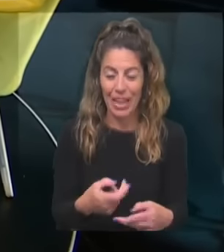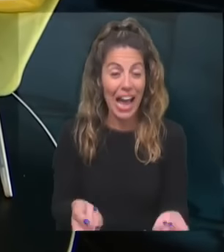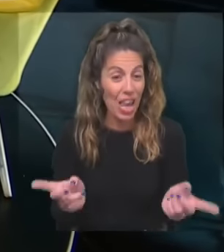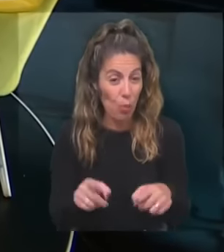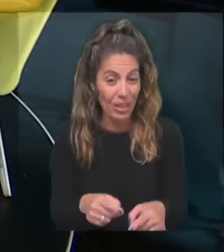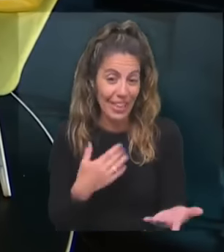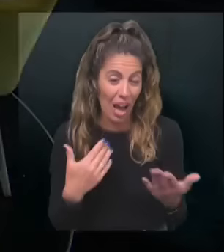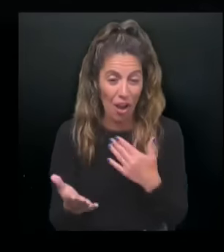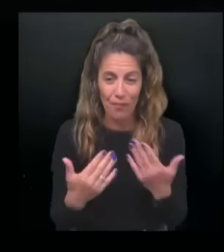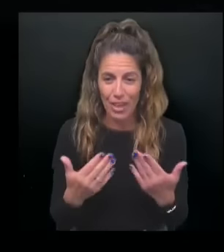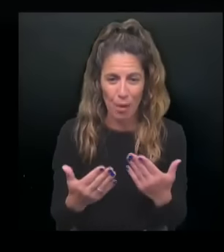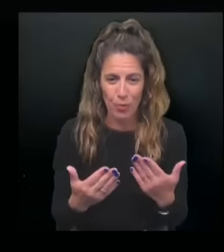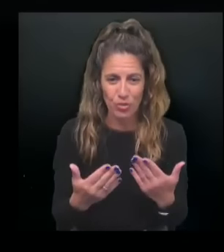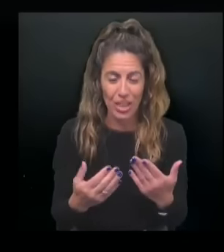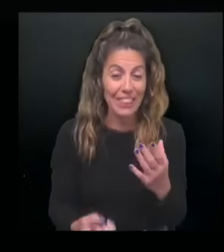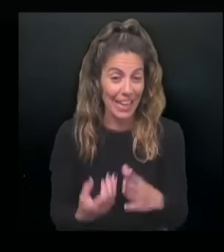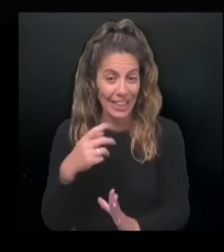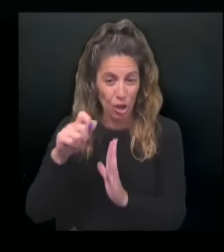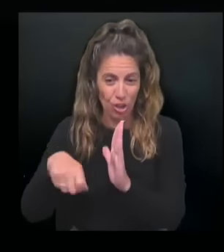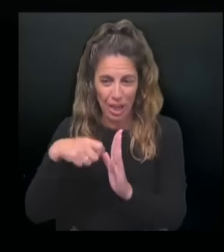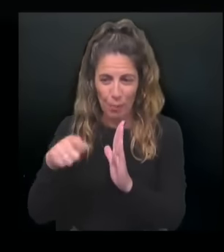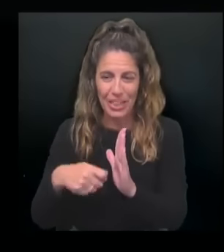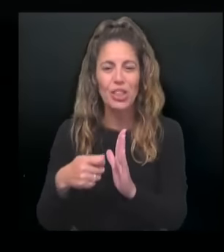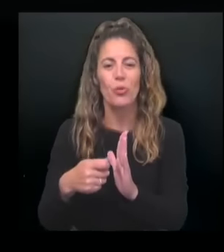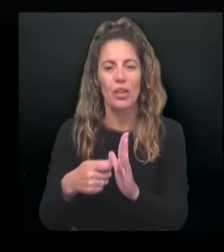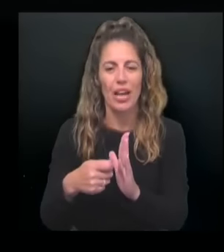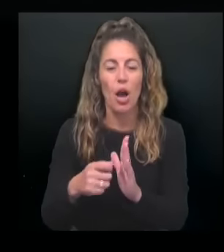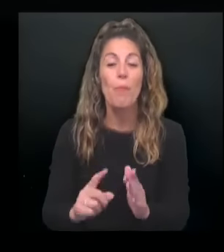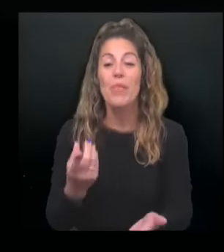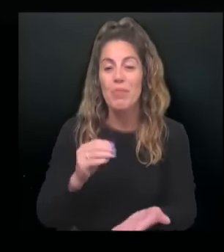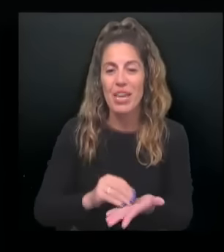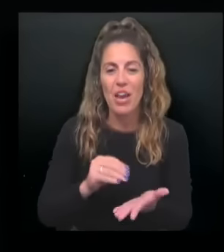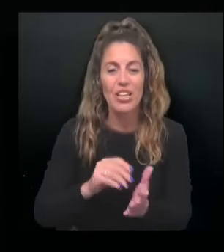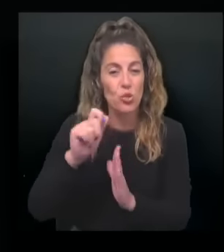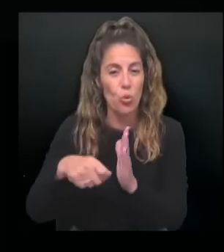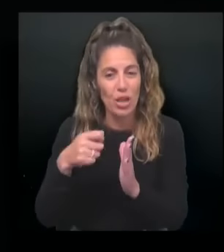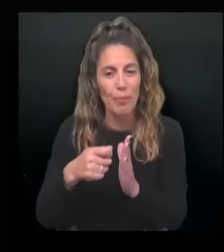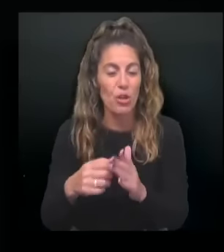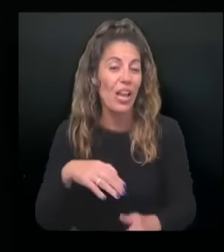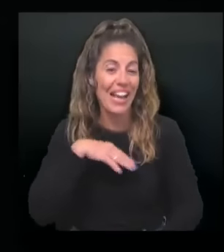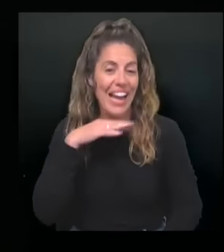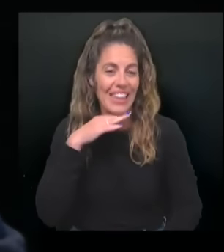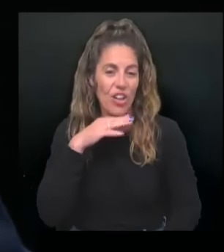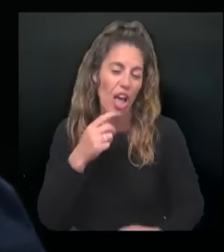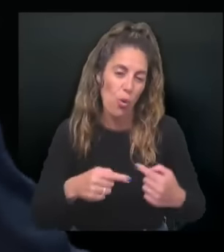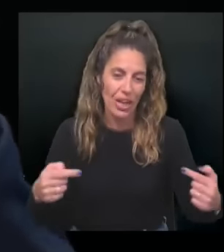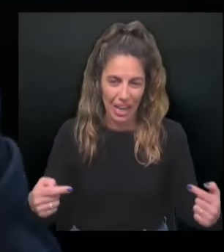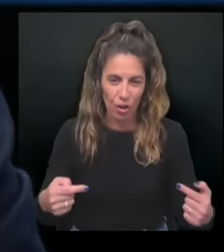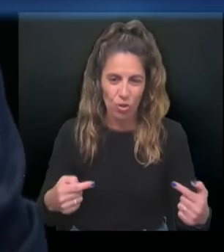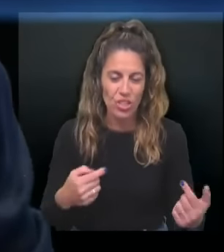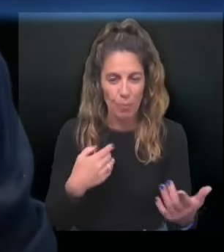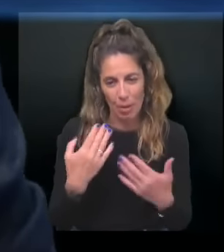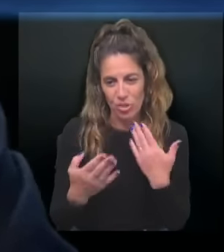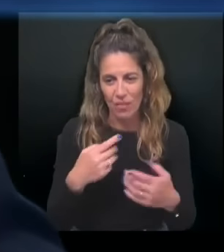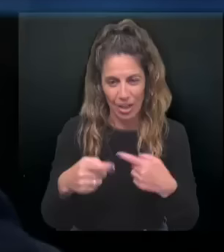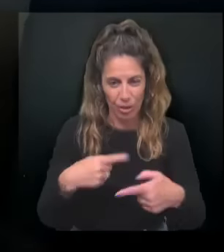vuelta vamos a hablar del estreno de la película, que por primera vez se estrenó una película en Canelones. Bueno, algunas de las cosas de las que vamos a seguir